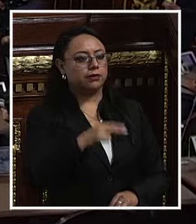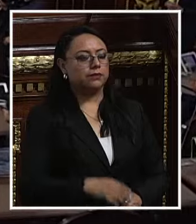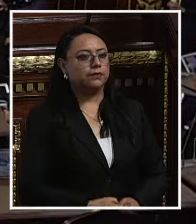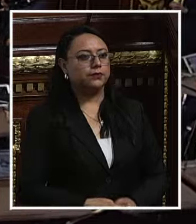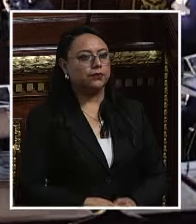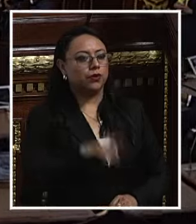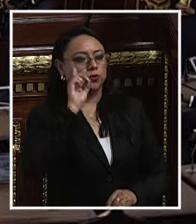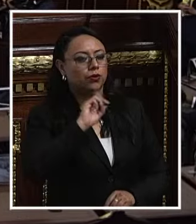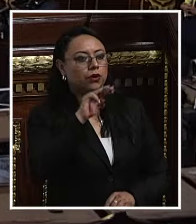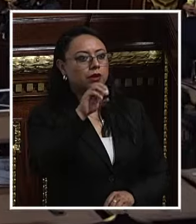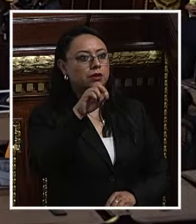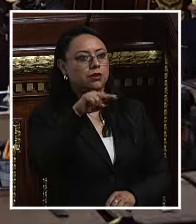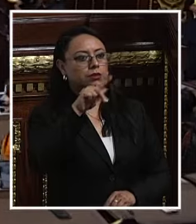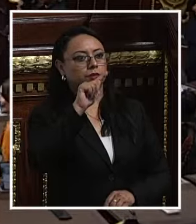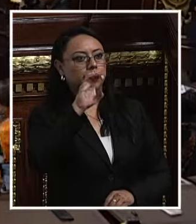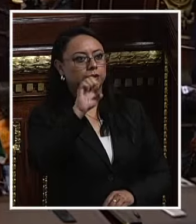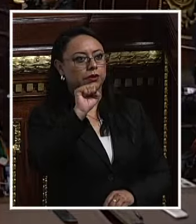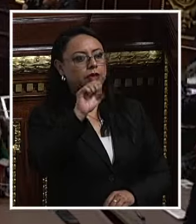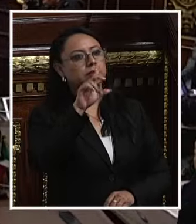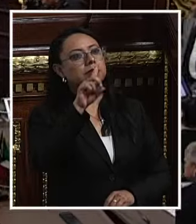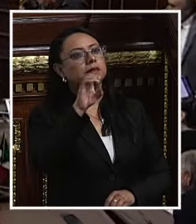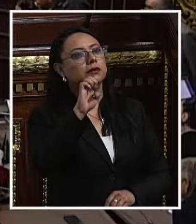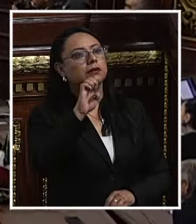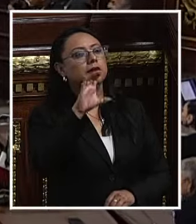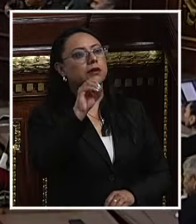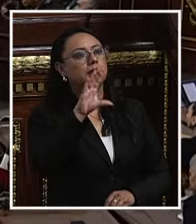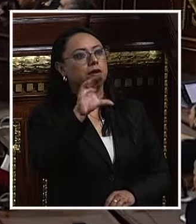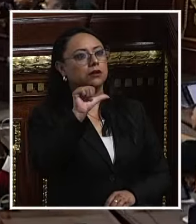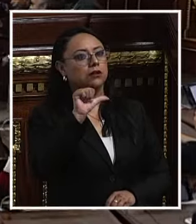Montes de Oca del Olmo Claudia.